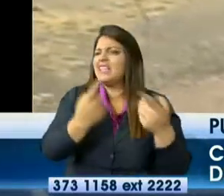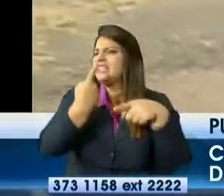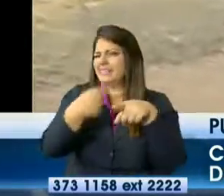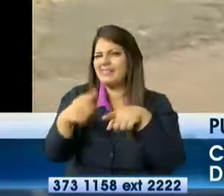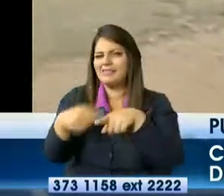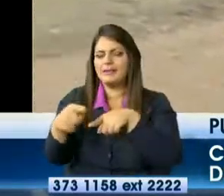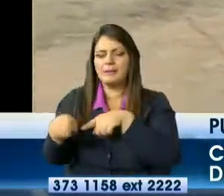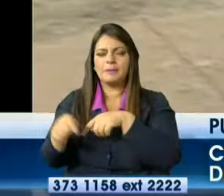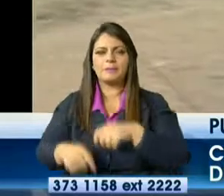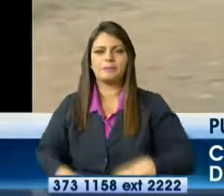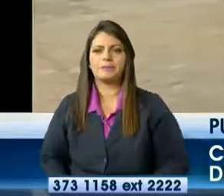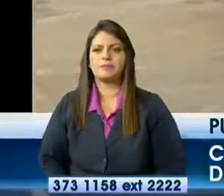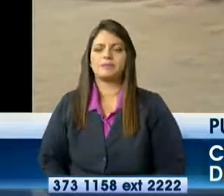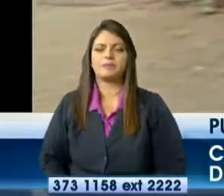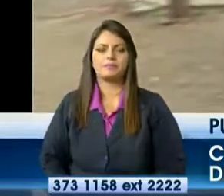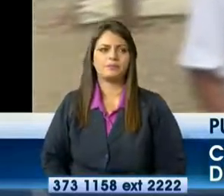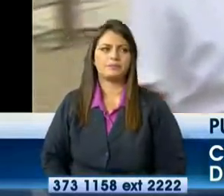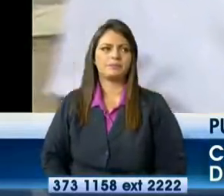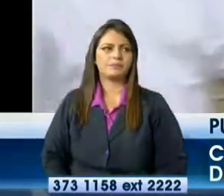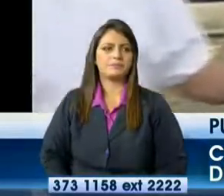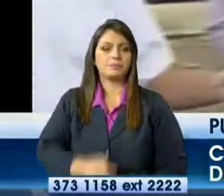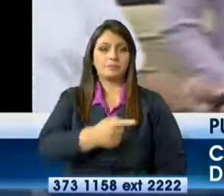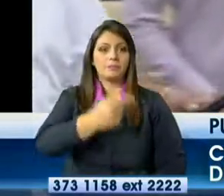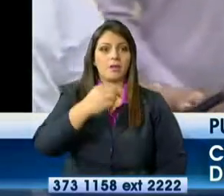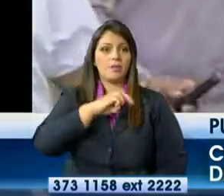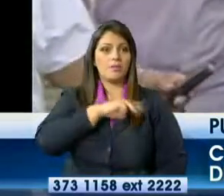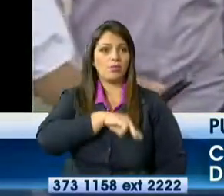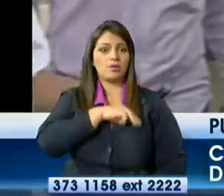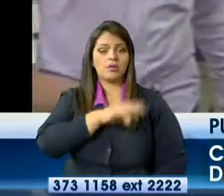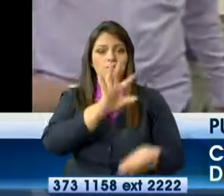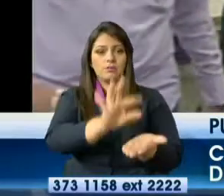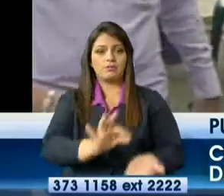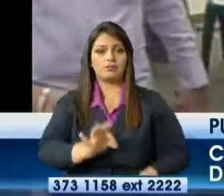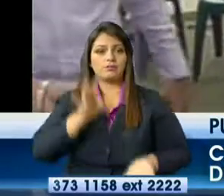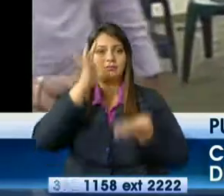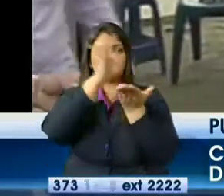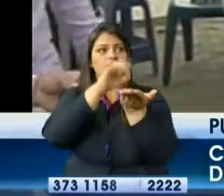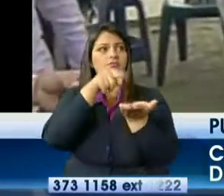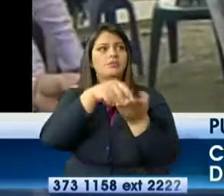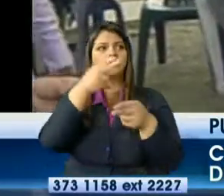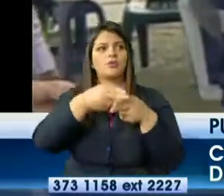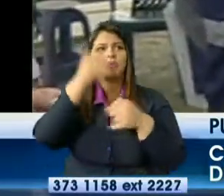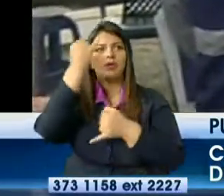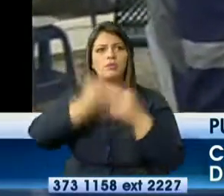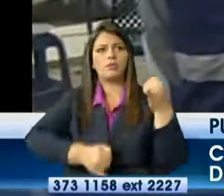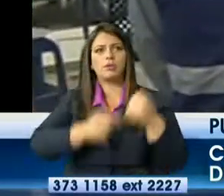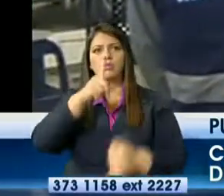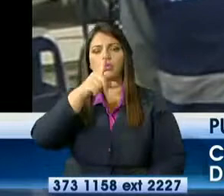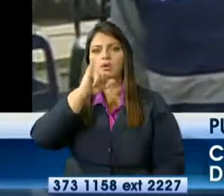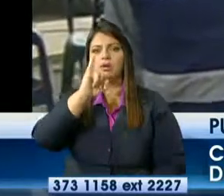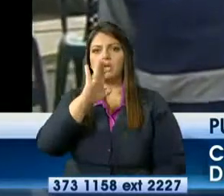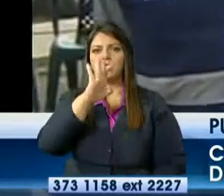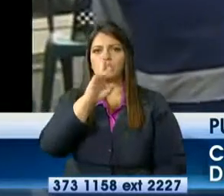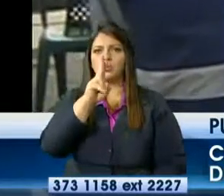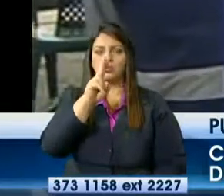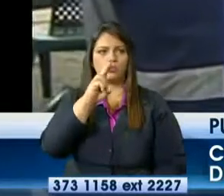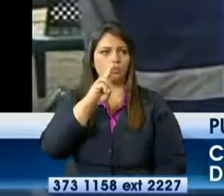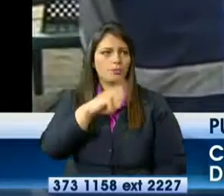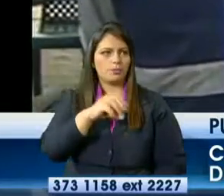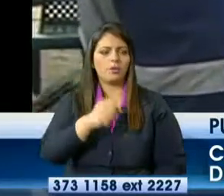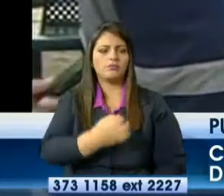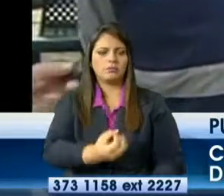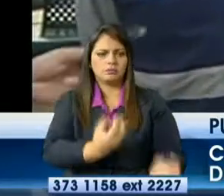Lituma. ¿Cómo está? Buenos días. Buenos días, Enrique. Para que nos cuente un poco cuál es la disposición. Primero, la disposición que tienen en este